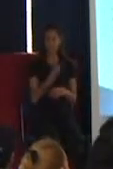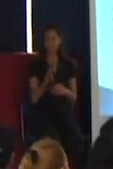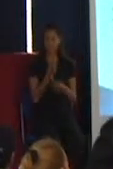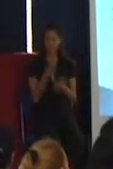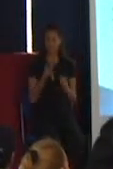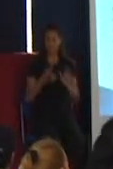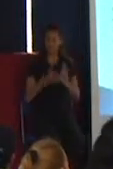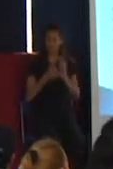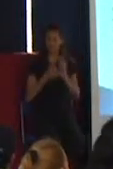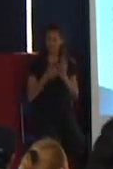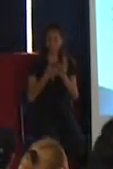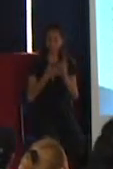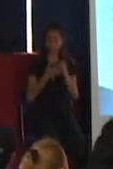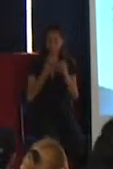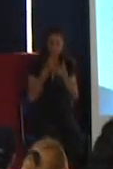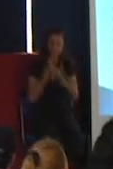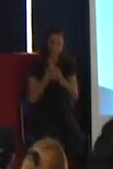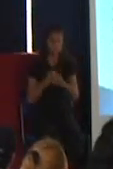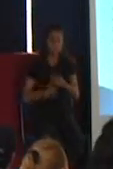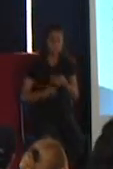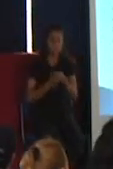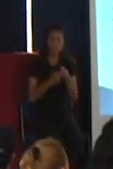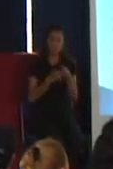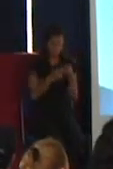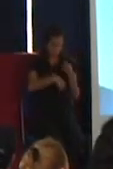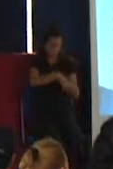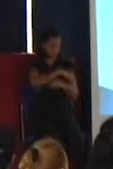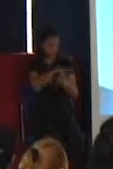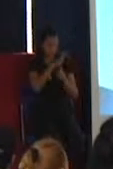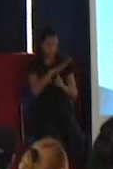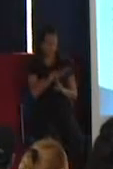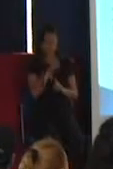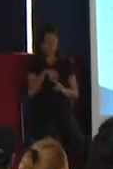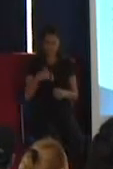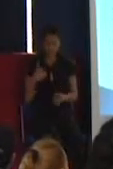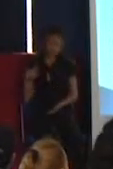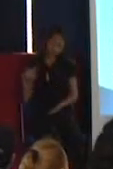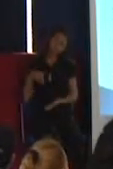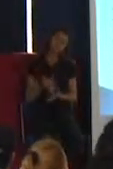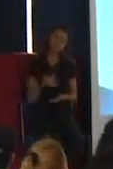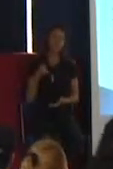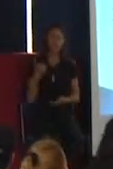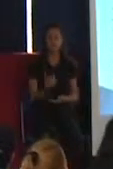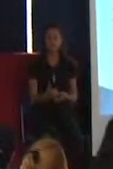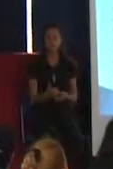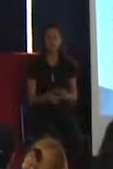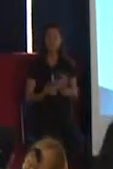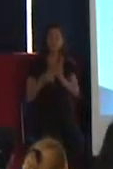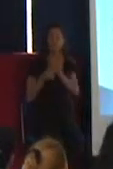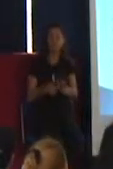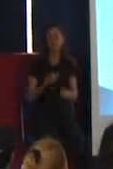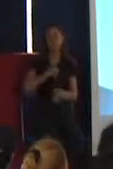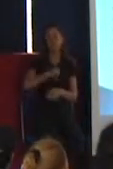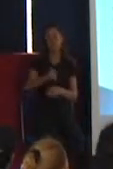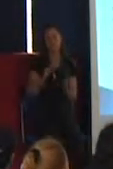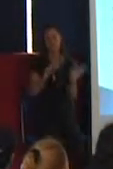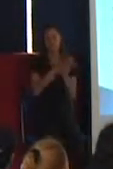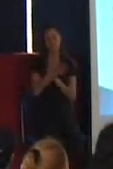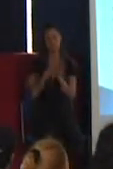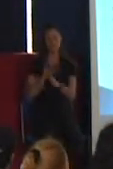de poblaciones vulnerables, tenemos que estar ahí, ¿sí?, para hacerles ese derecho a la información,